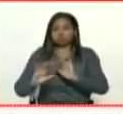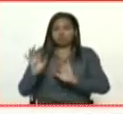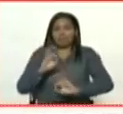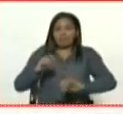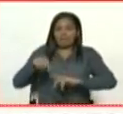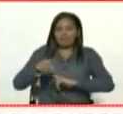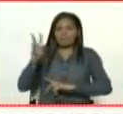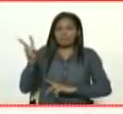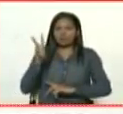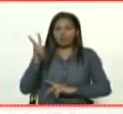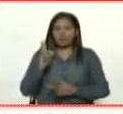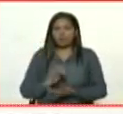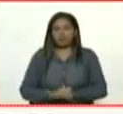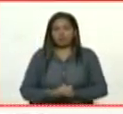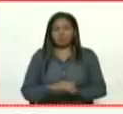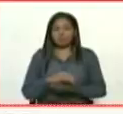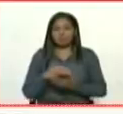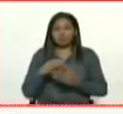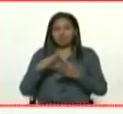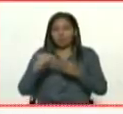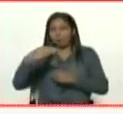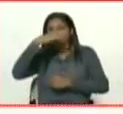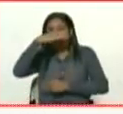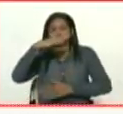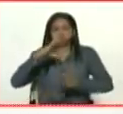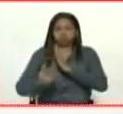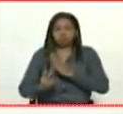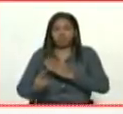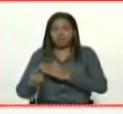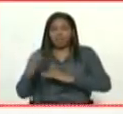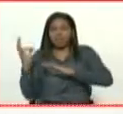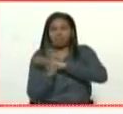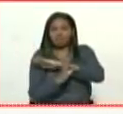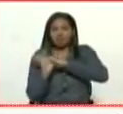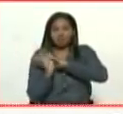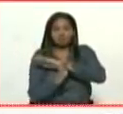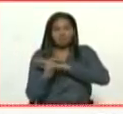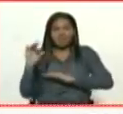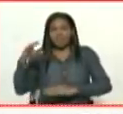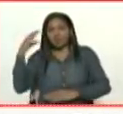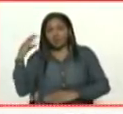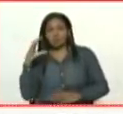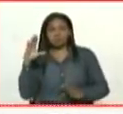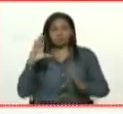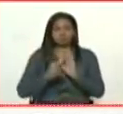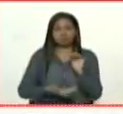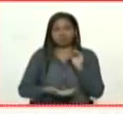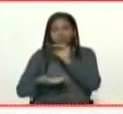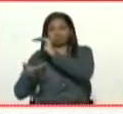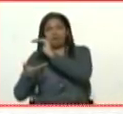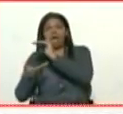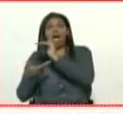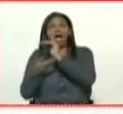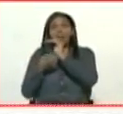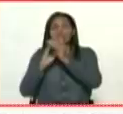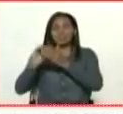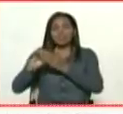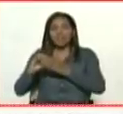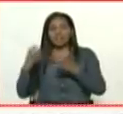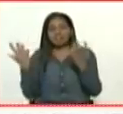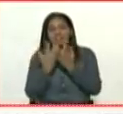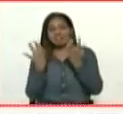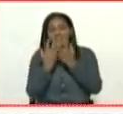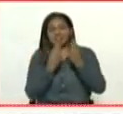El narcotráfico, las mafias de la frontera y de Colombia, dentro de una estrategia de guerra económica,